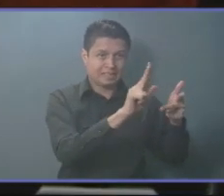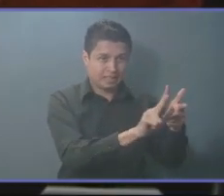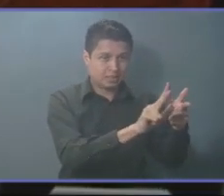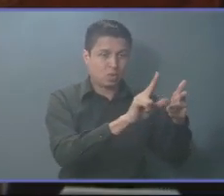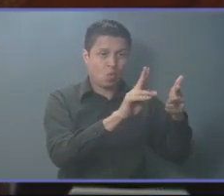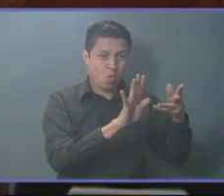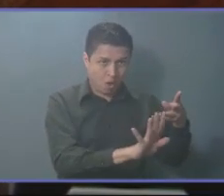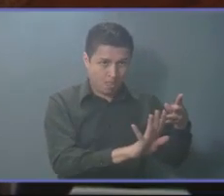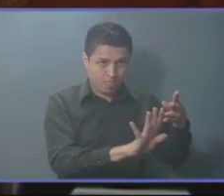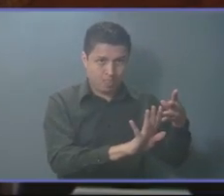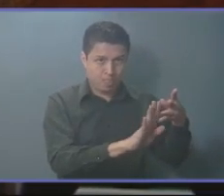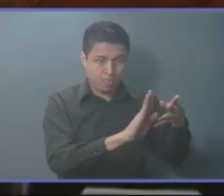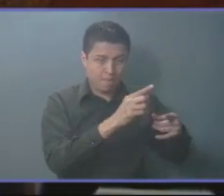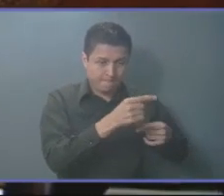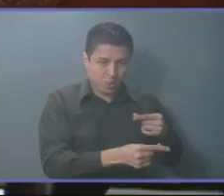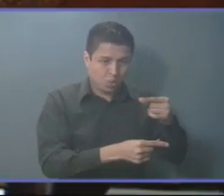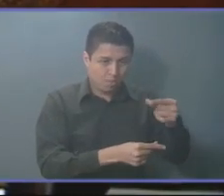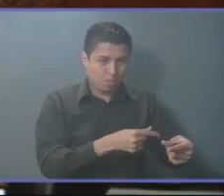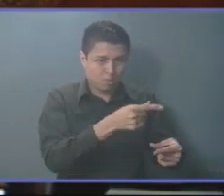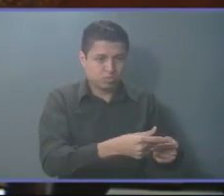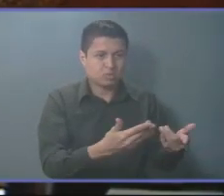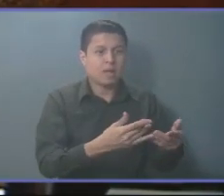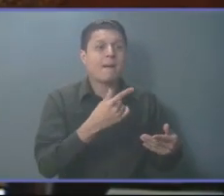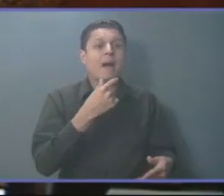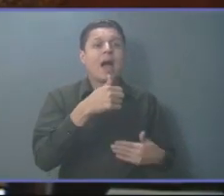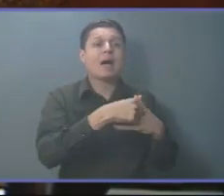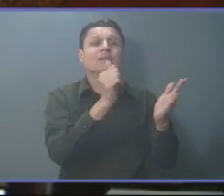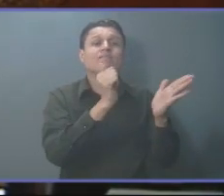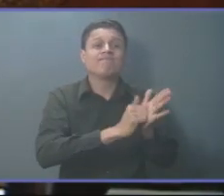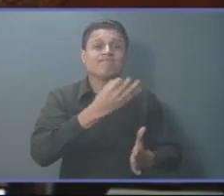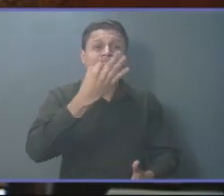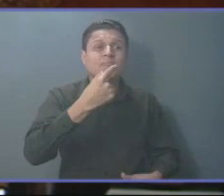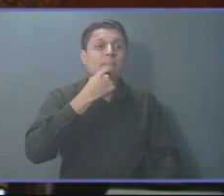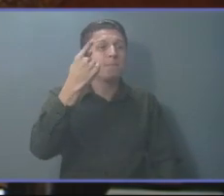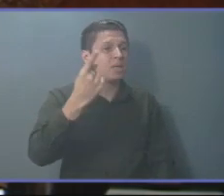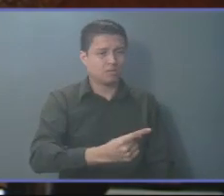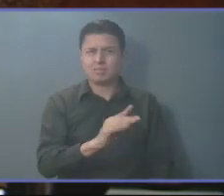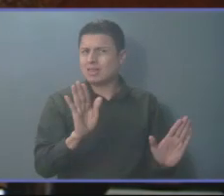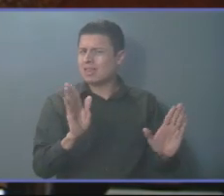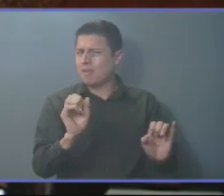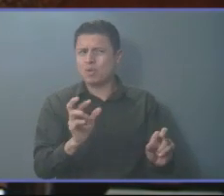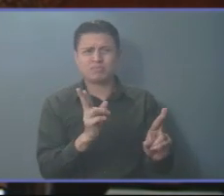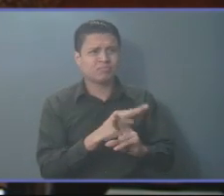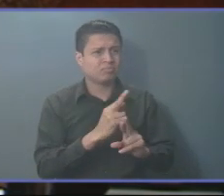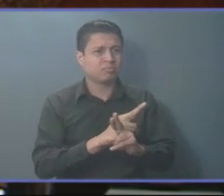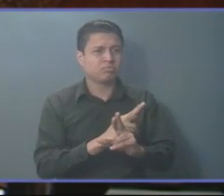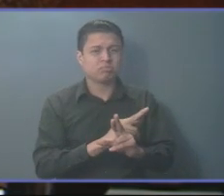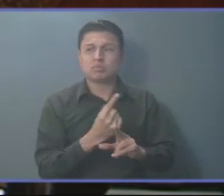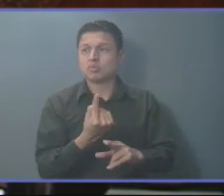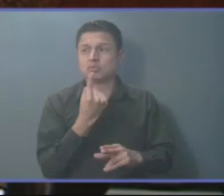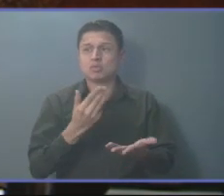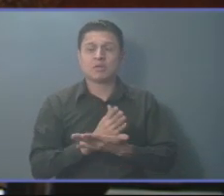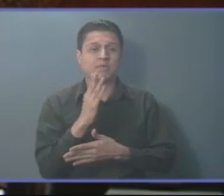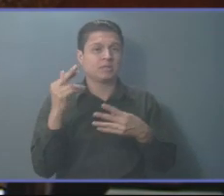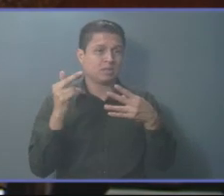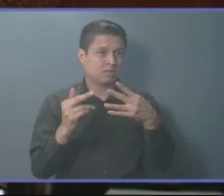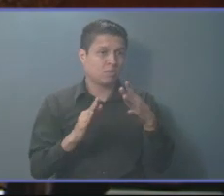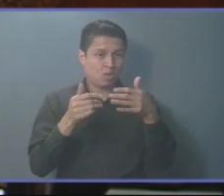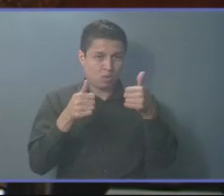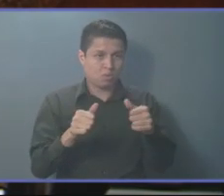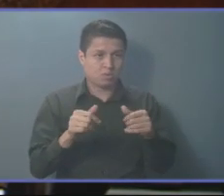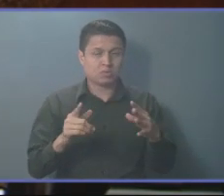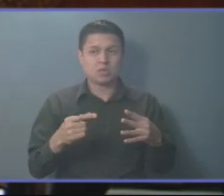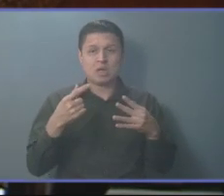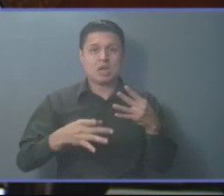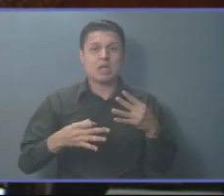mismo, deberán realizarse por decreto legislativo y bajo ningún caso podrán hacerse por reglamento, acuerdos o